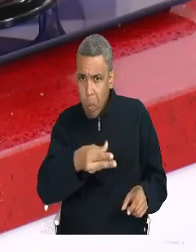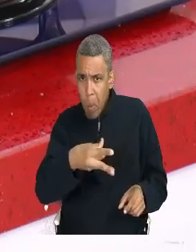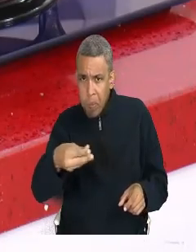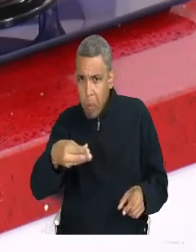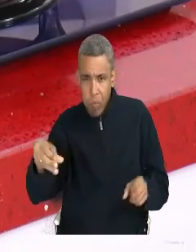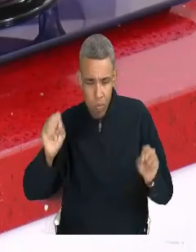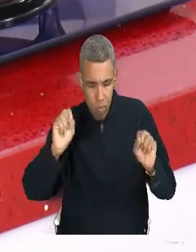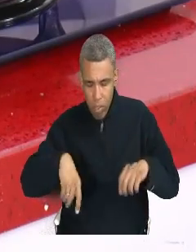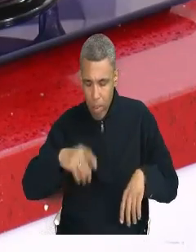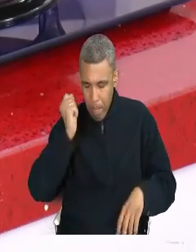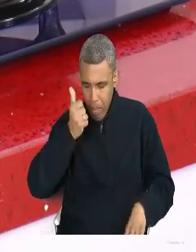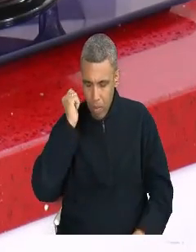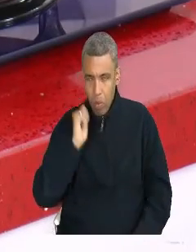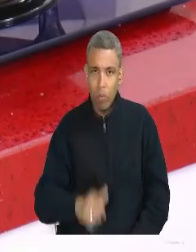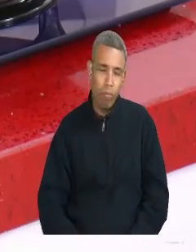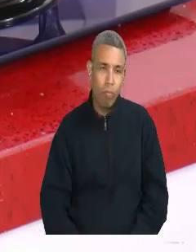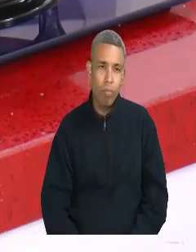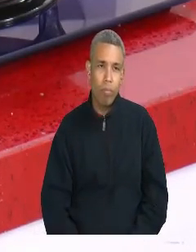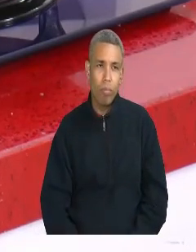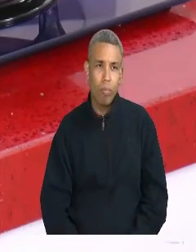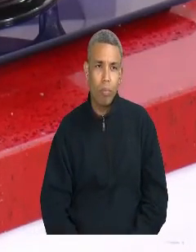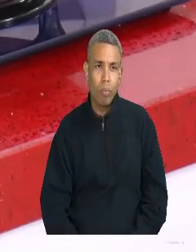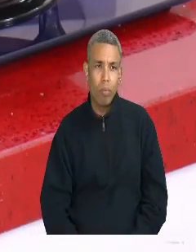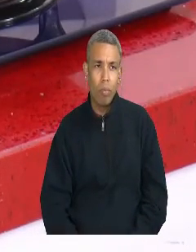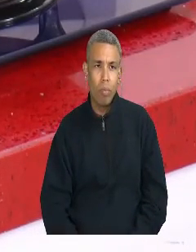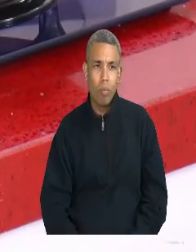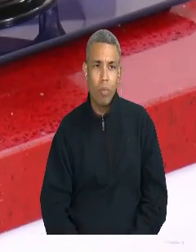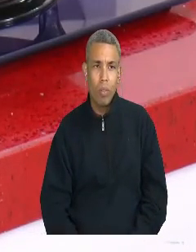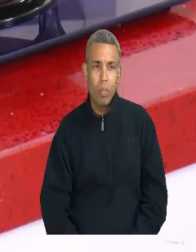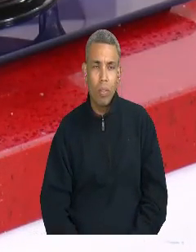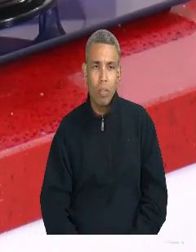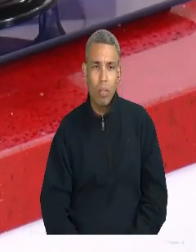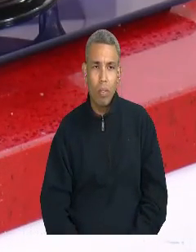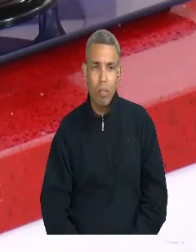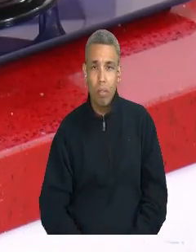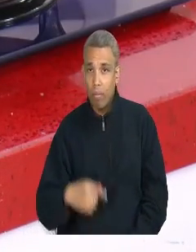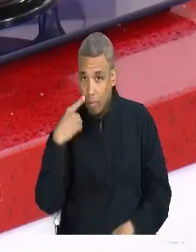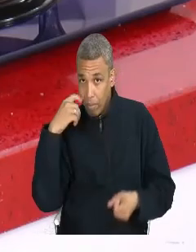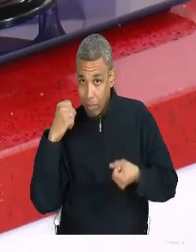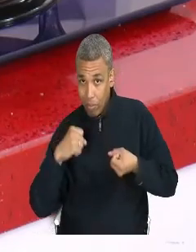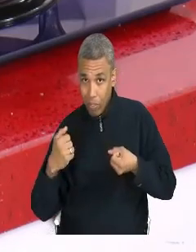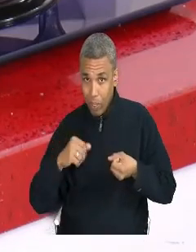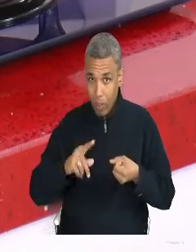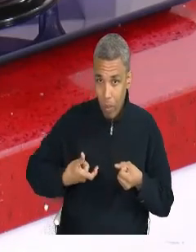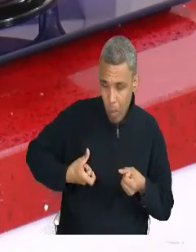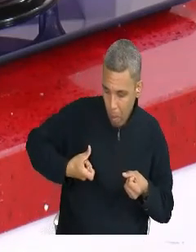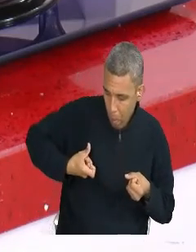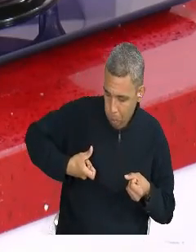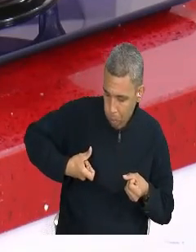proteína utilizar. Acá como pueden ver, vean, ya van tomando un color rosadito los camarones.